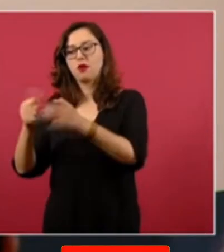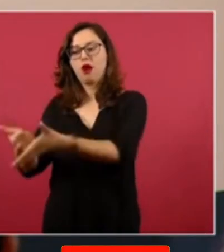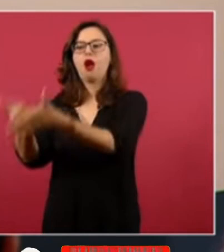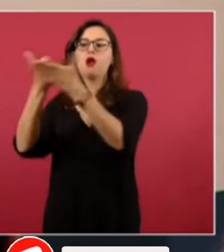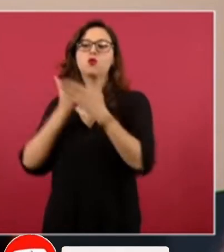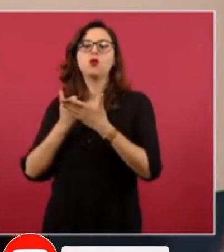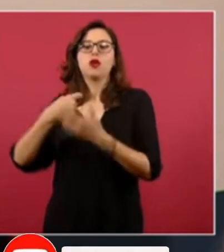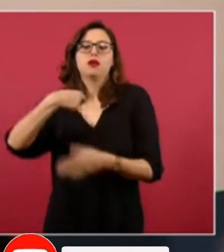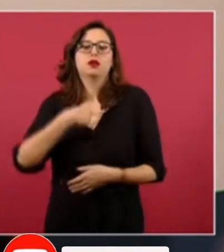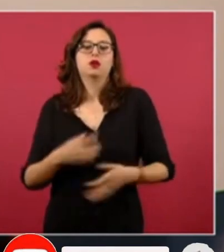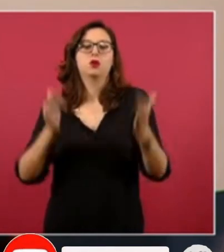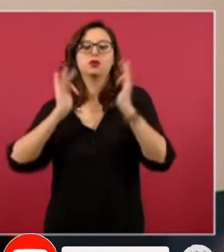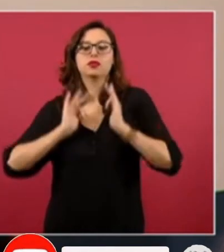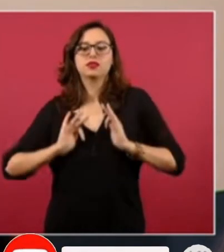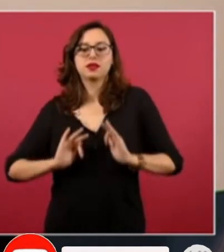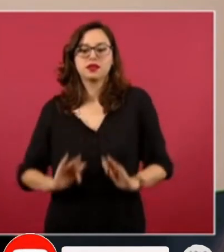carga.